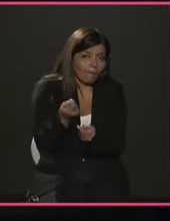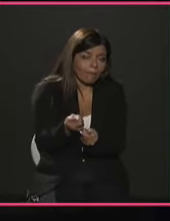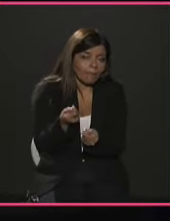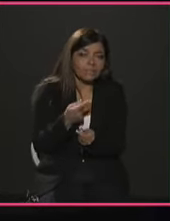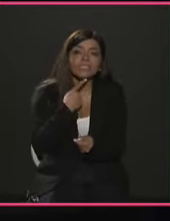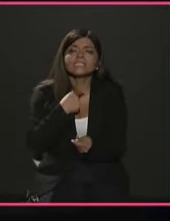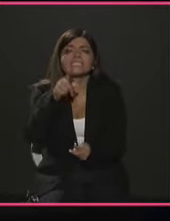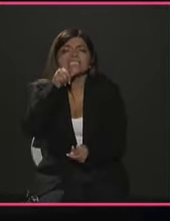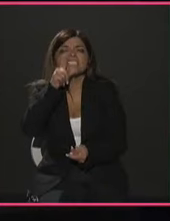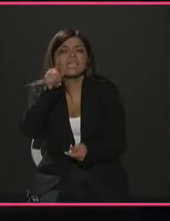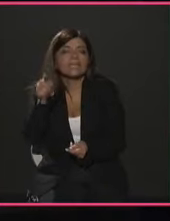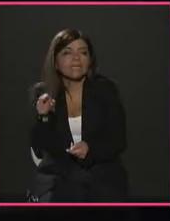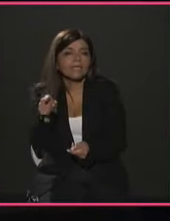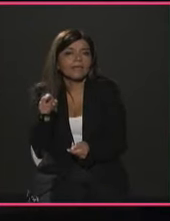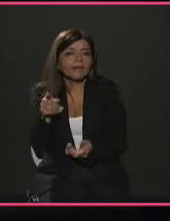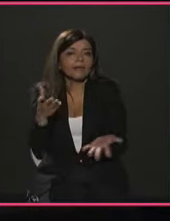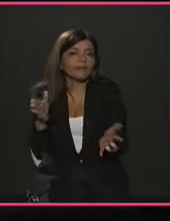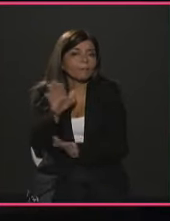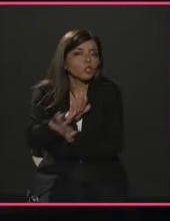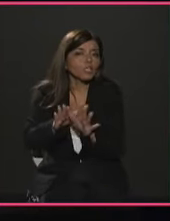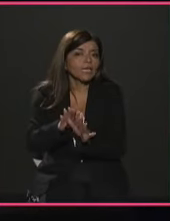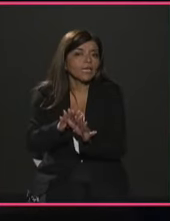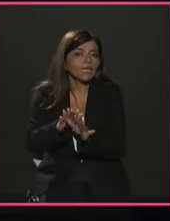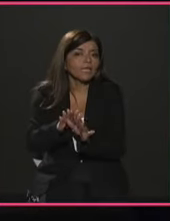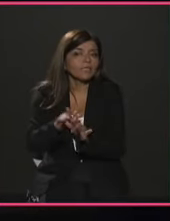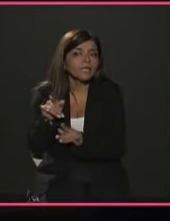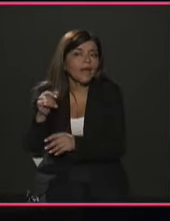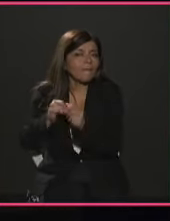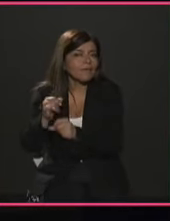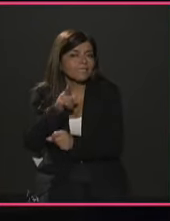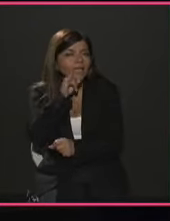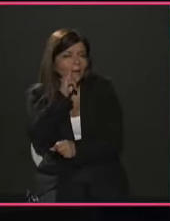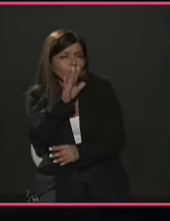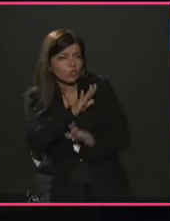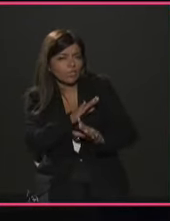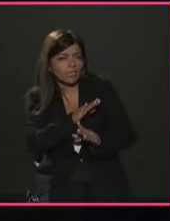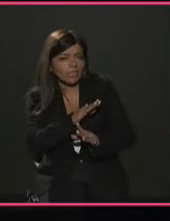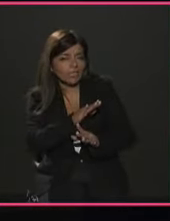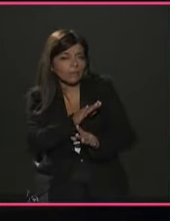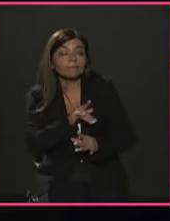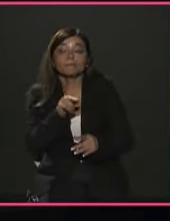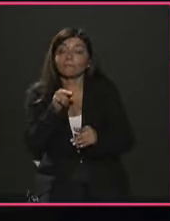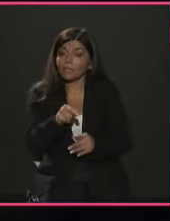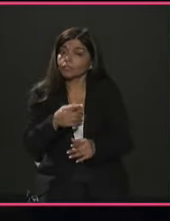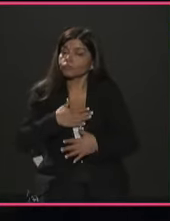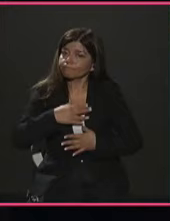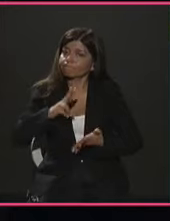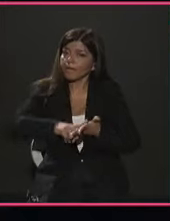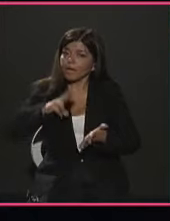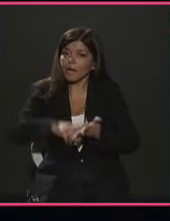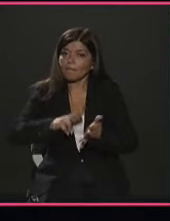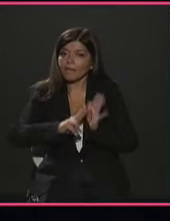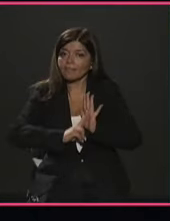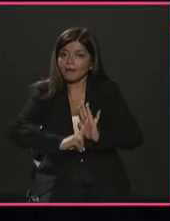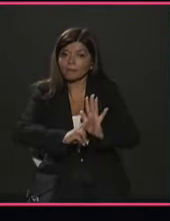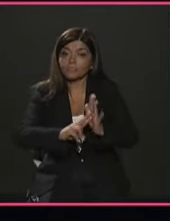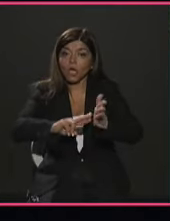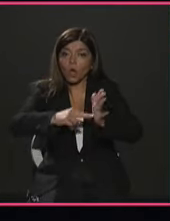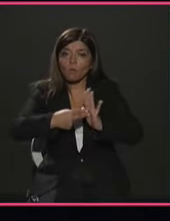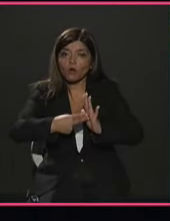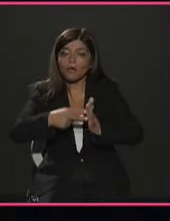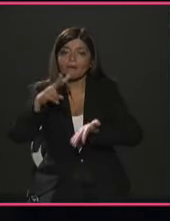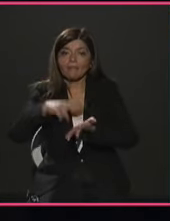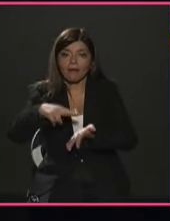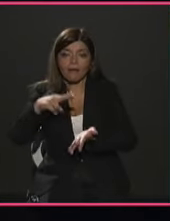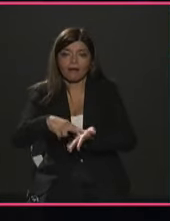intereses de quién va a ser protegidos por elon Mask para mí esto realmente representa los problemas de la